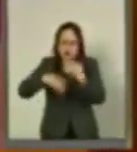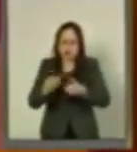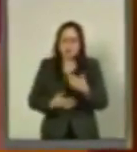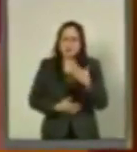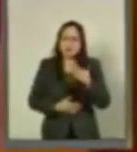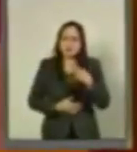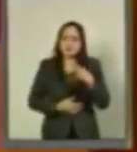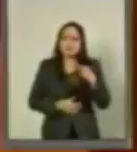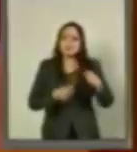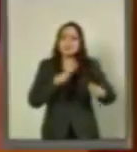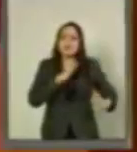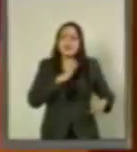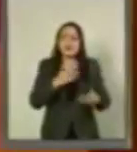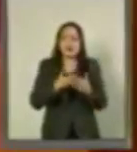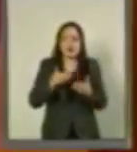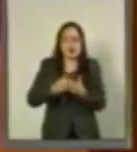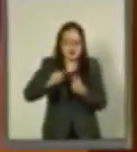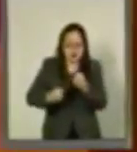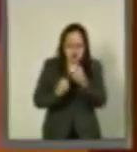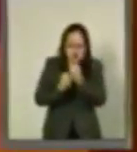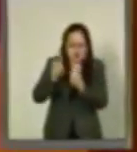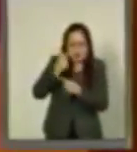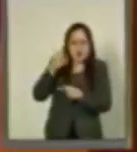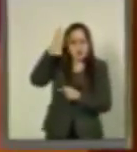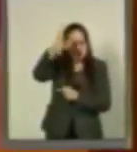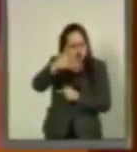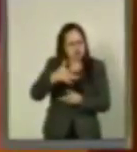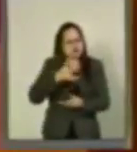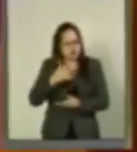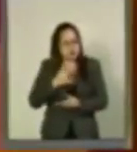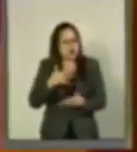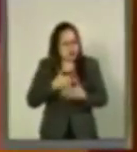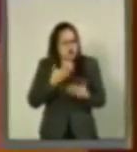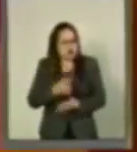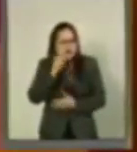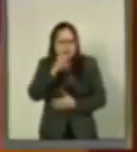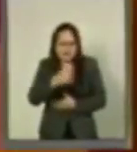Y yo sí creo que es una de las grandes fortalezas que tendremos en el futuro. Yo sí creo que